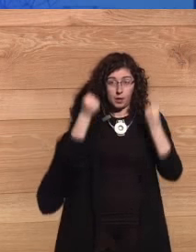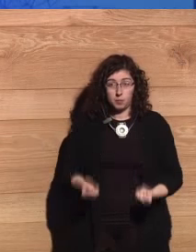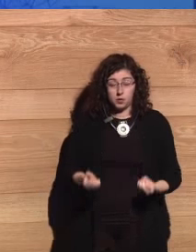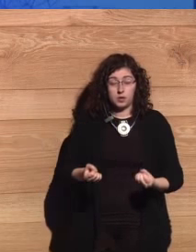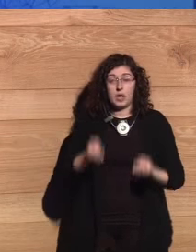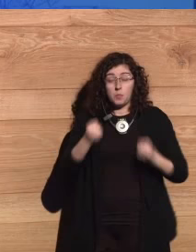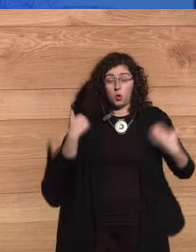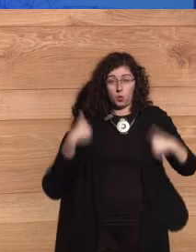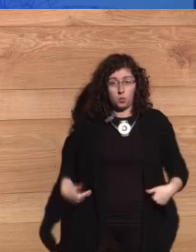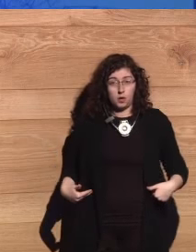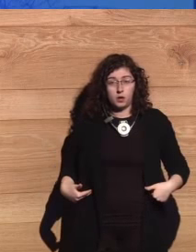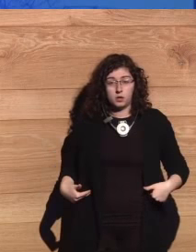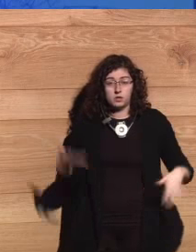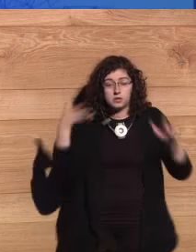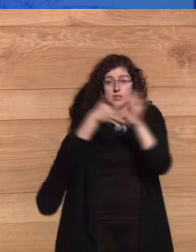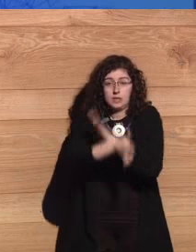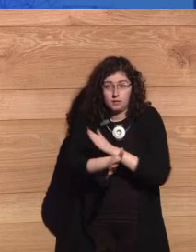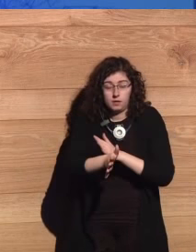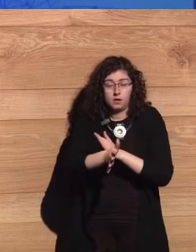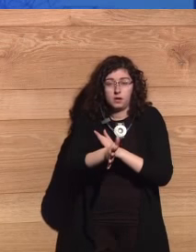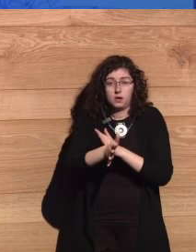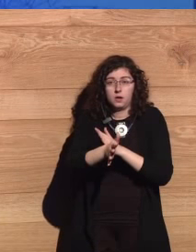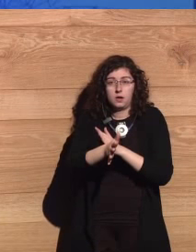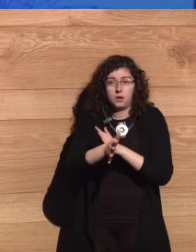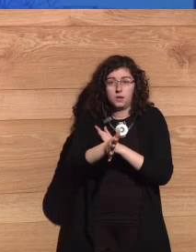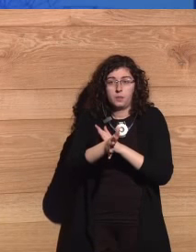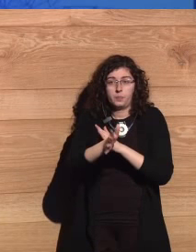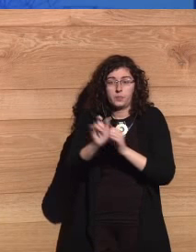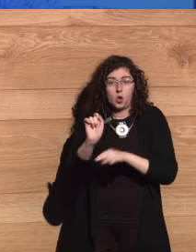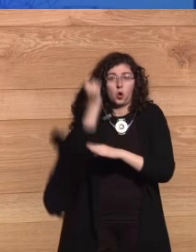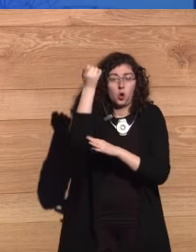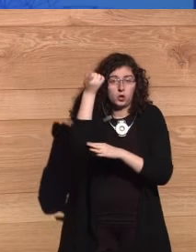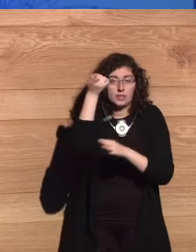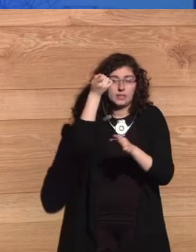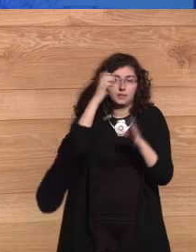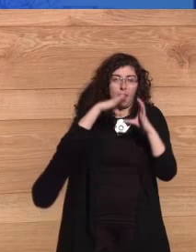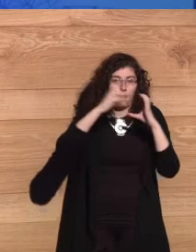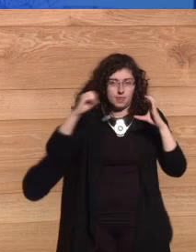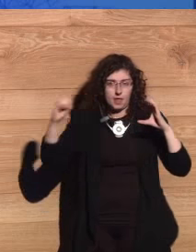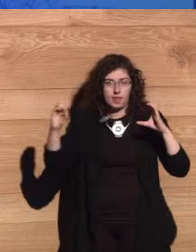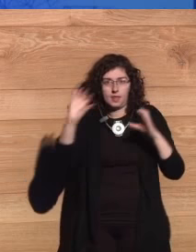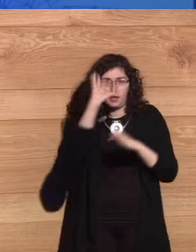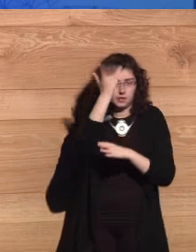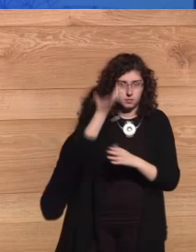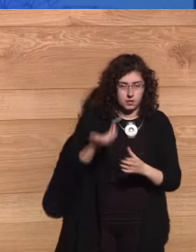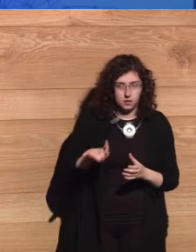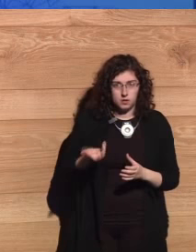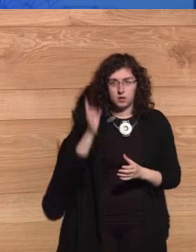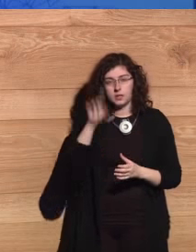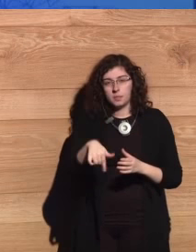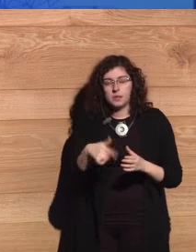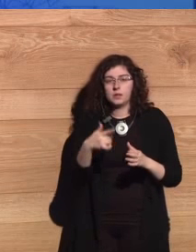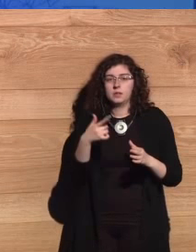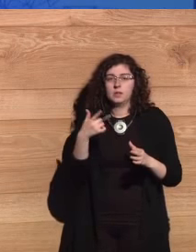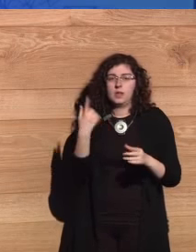el poder humano será sin lugar a dudas la conquista del espacio. y la conquista de lo